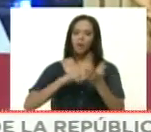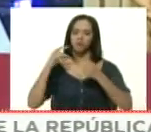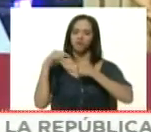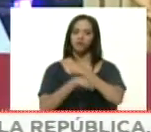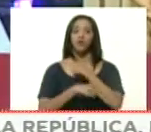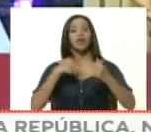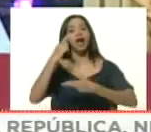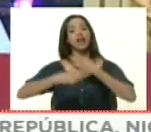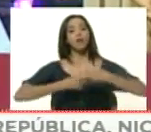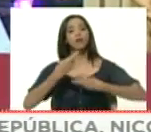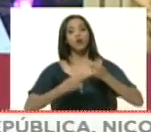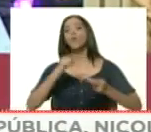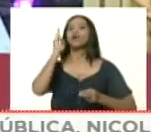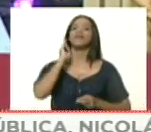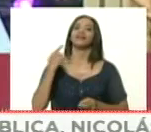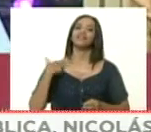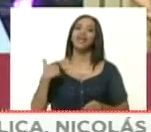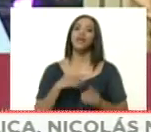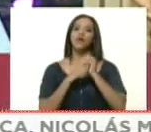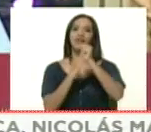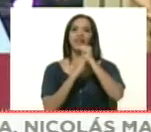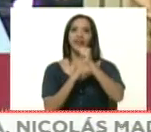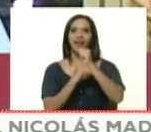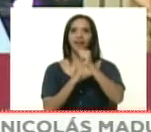revolución bolivariana tiene un liderazgo